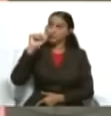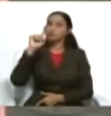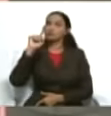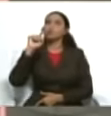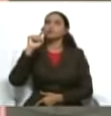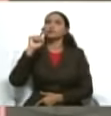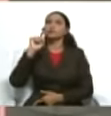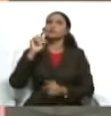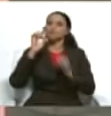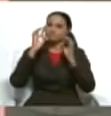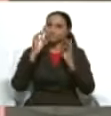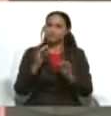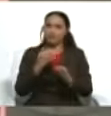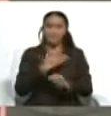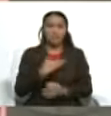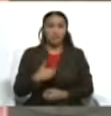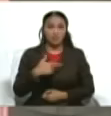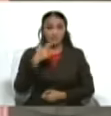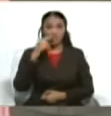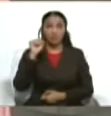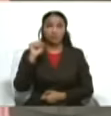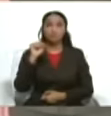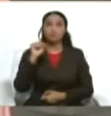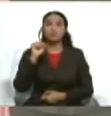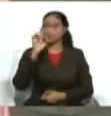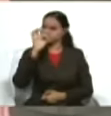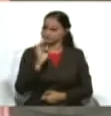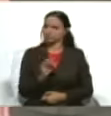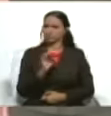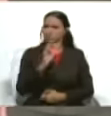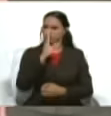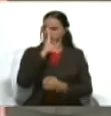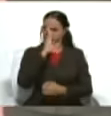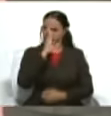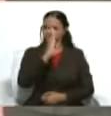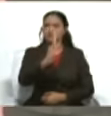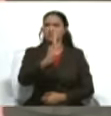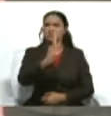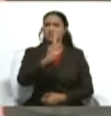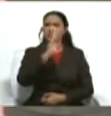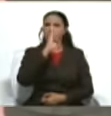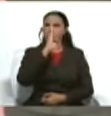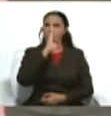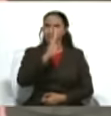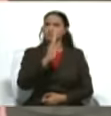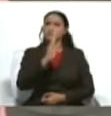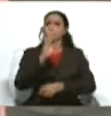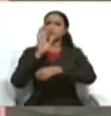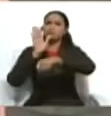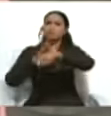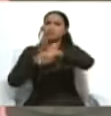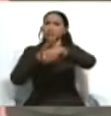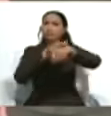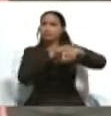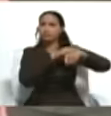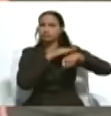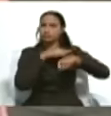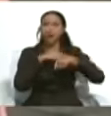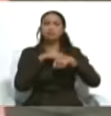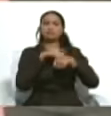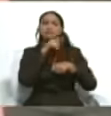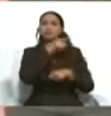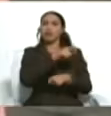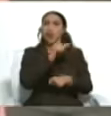Nuestro comandante en jefe, presidente Nicolás Maduro, ha sido muy firme. Le ha dado instrucciones específicas al comandante estratégico